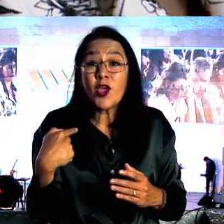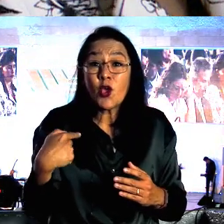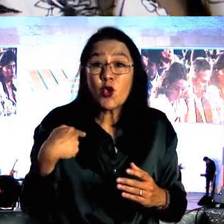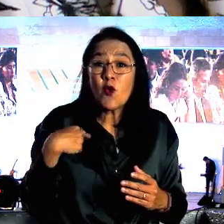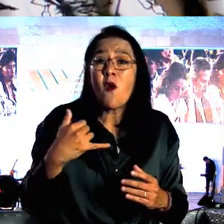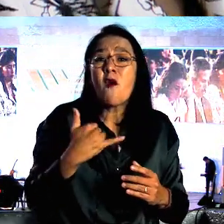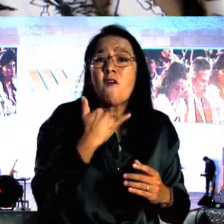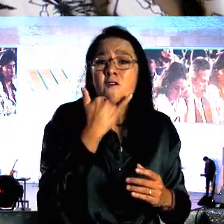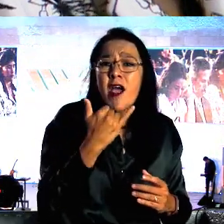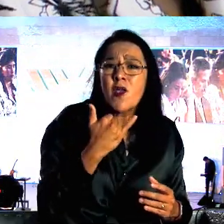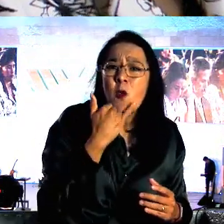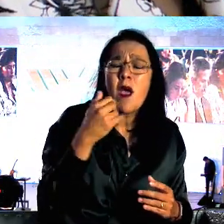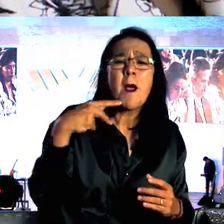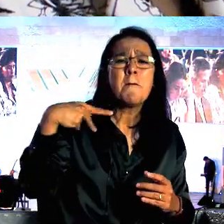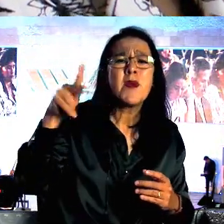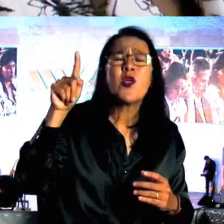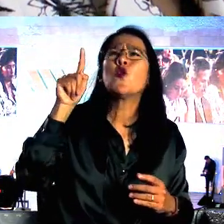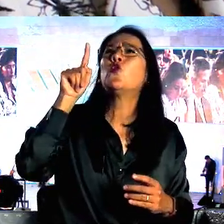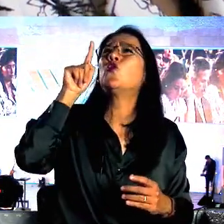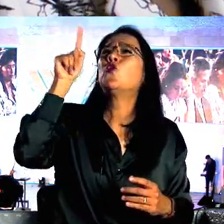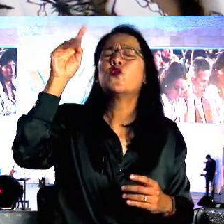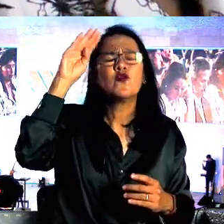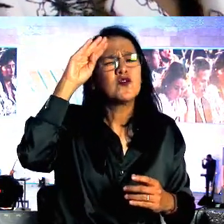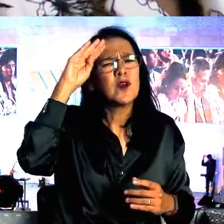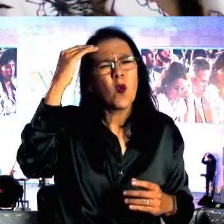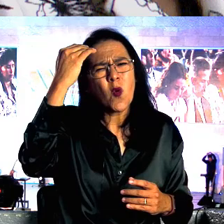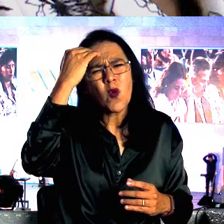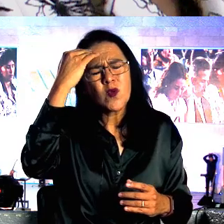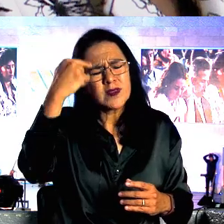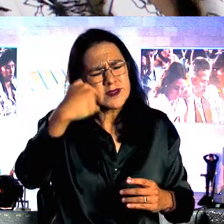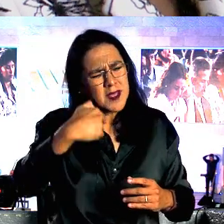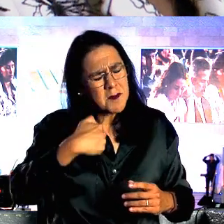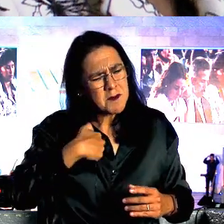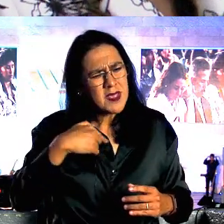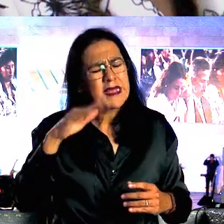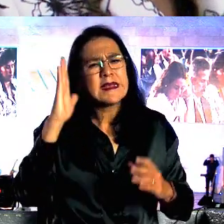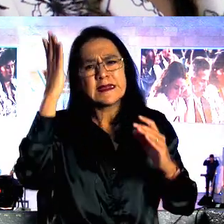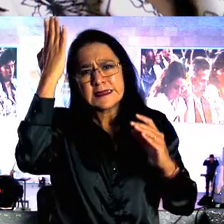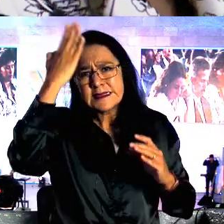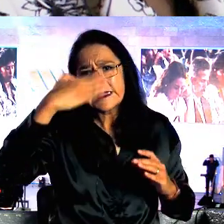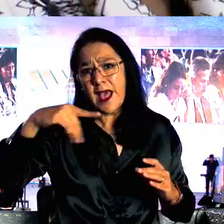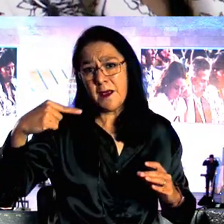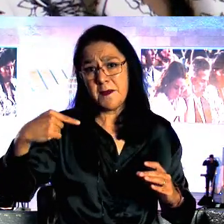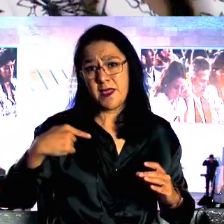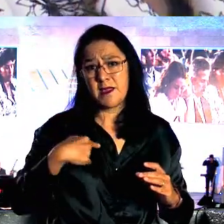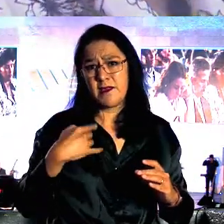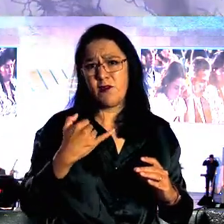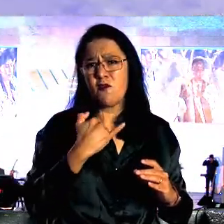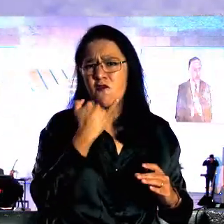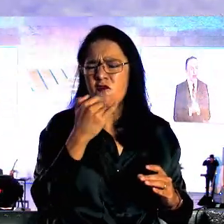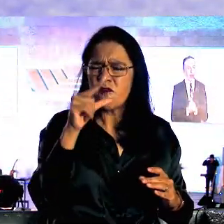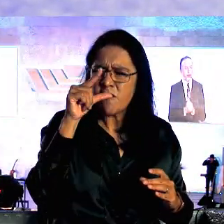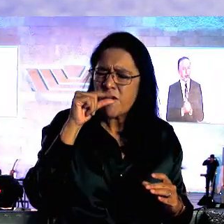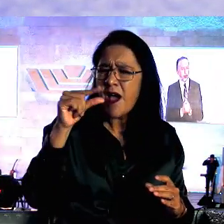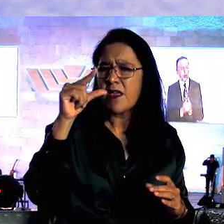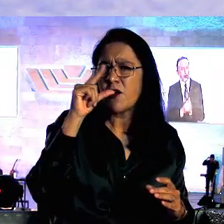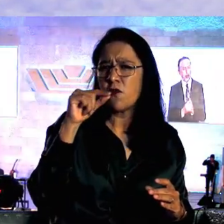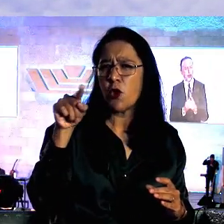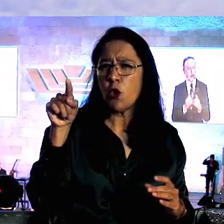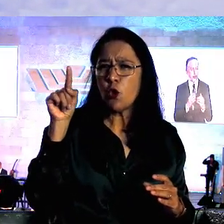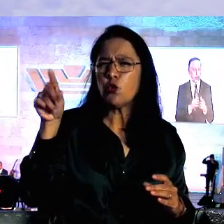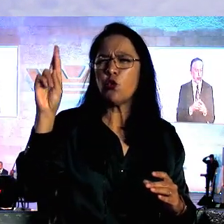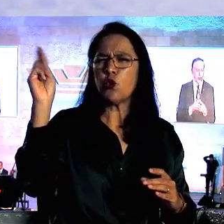pero tú Señor me conoces todo y tú sabes en donde he fallado si tú eres una persona sobre la cual ha habido